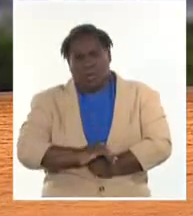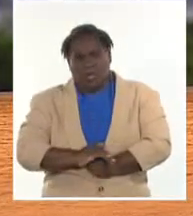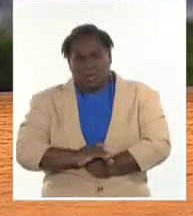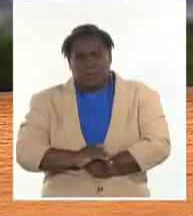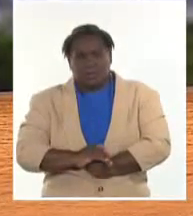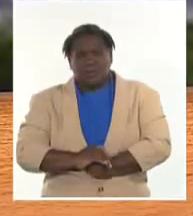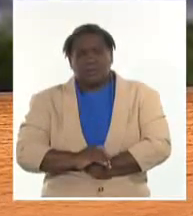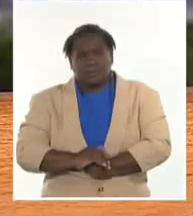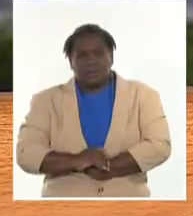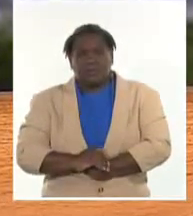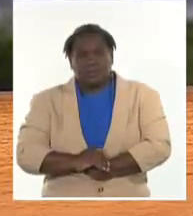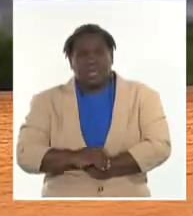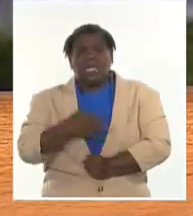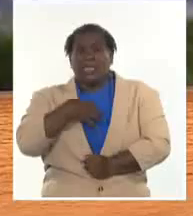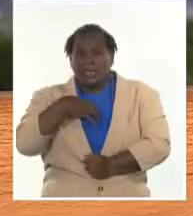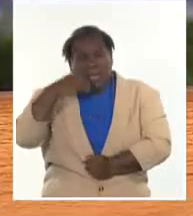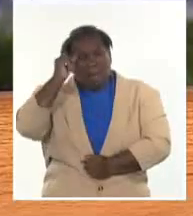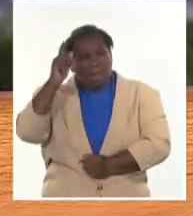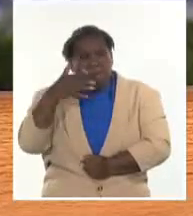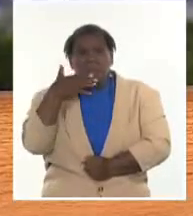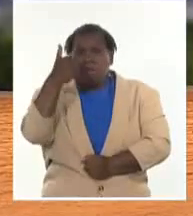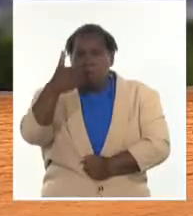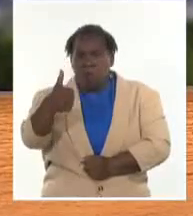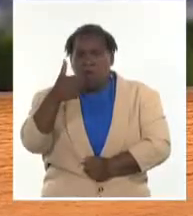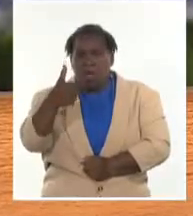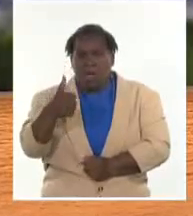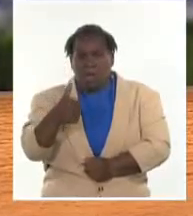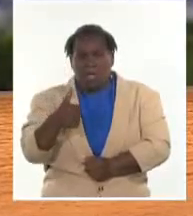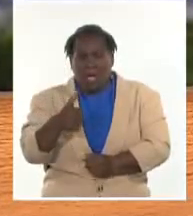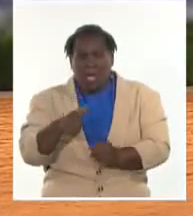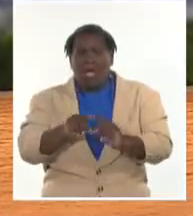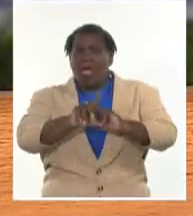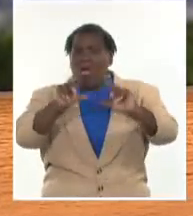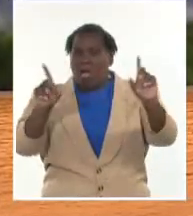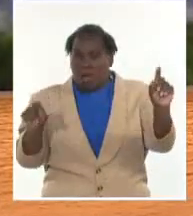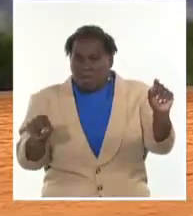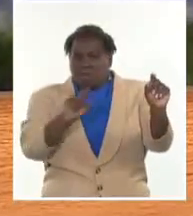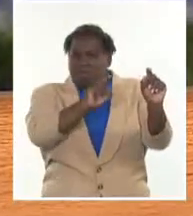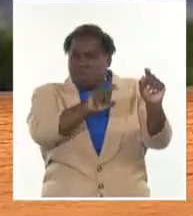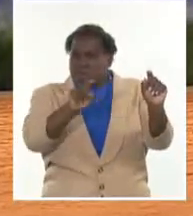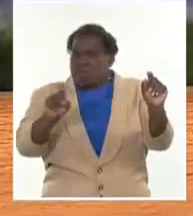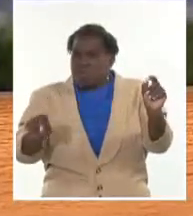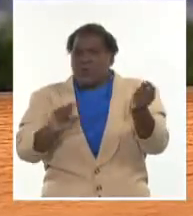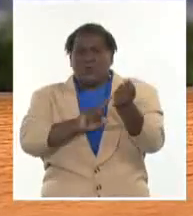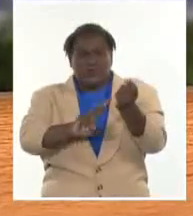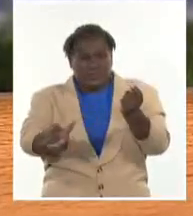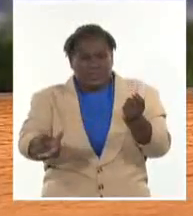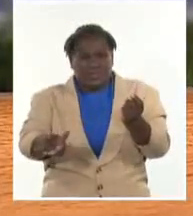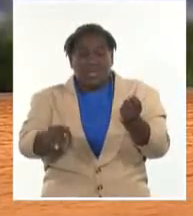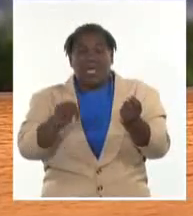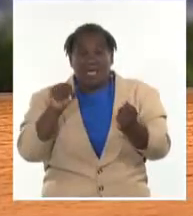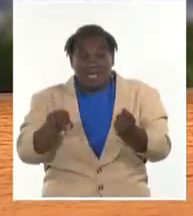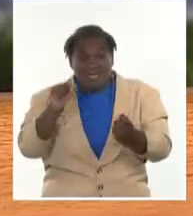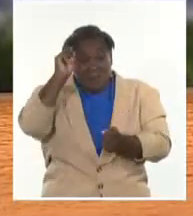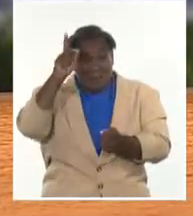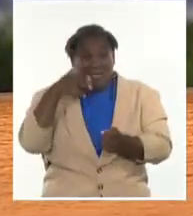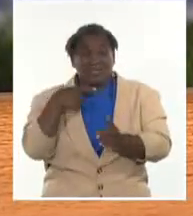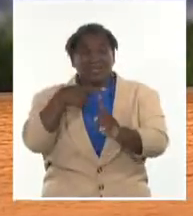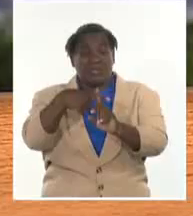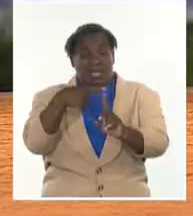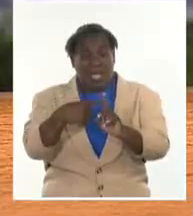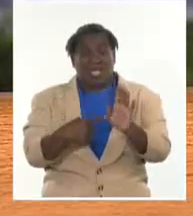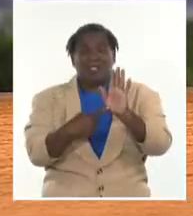existen buenas experiencias en todos los territorios del país que demuestran que sí